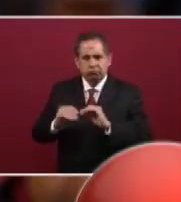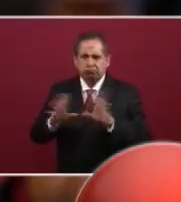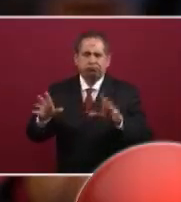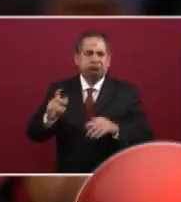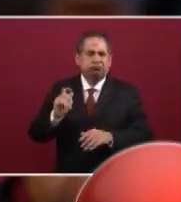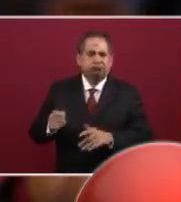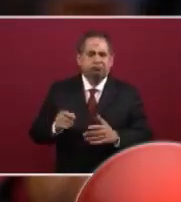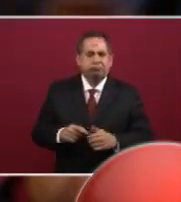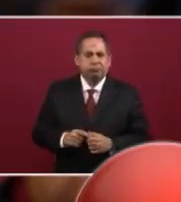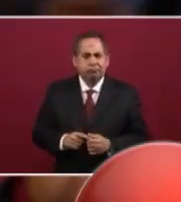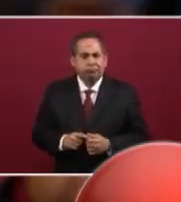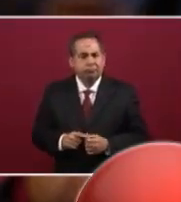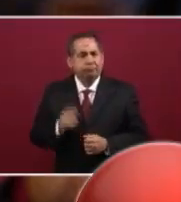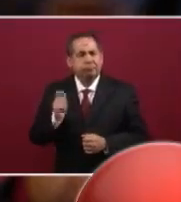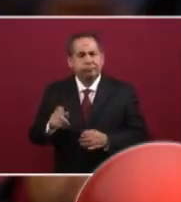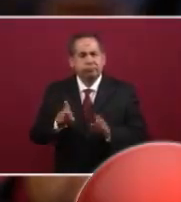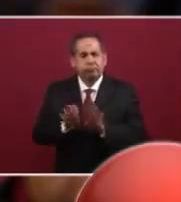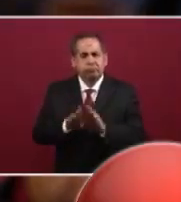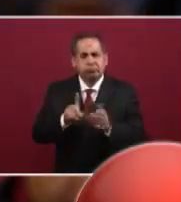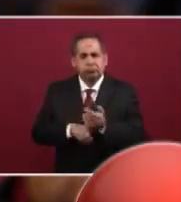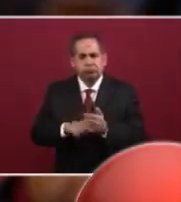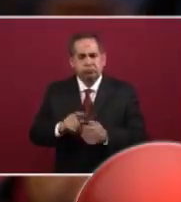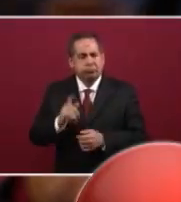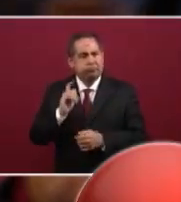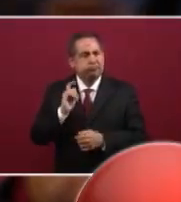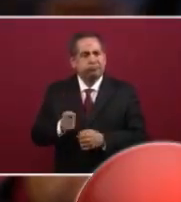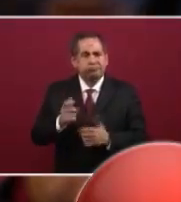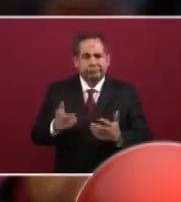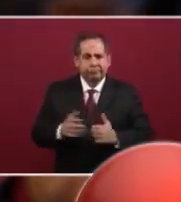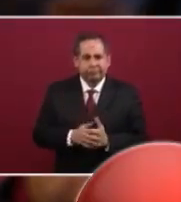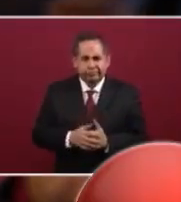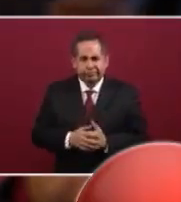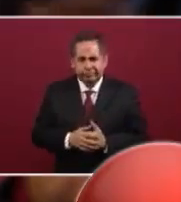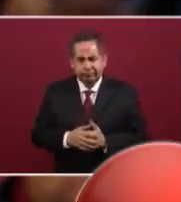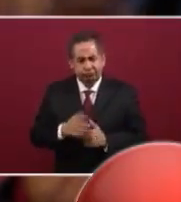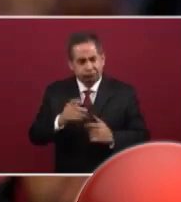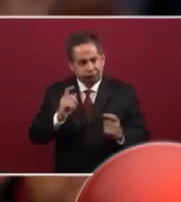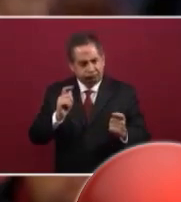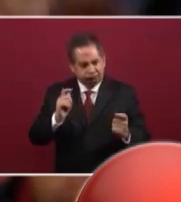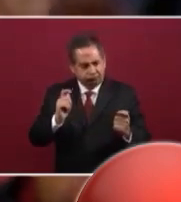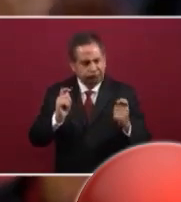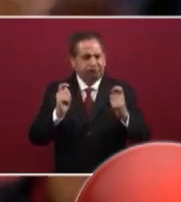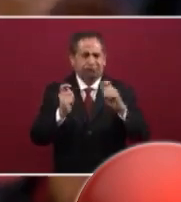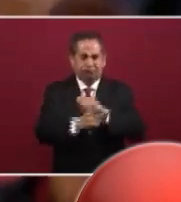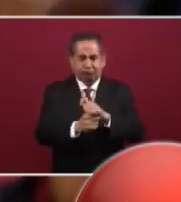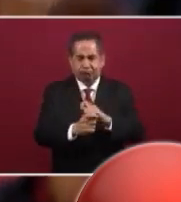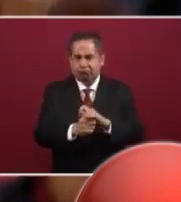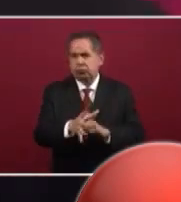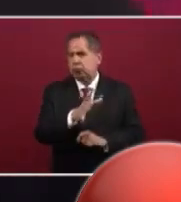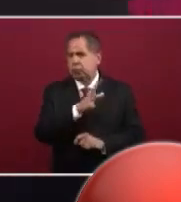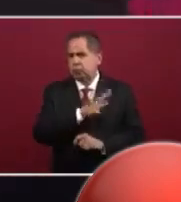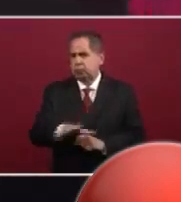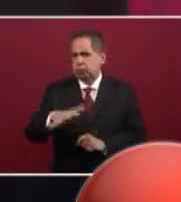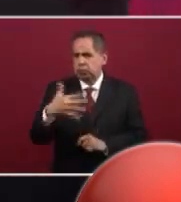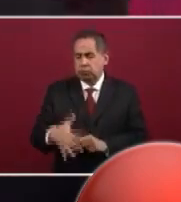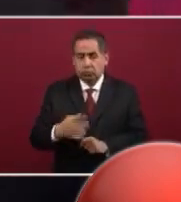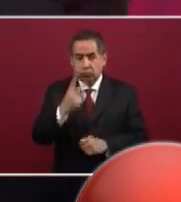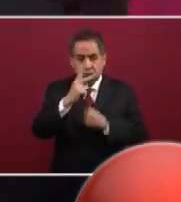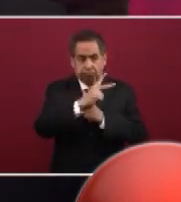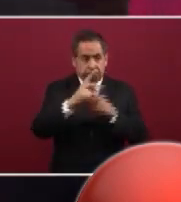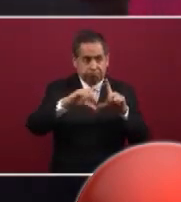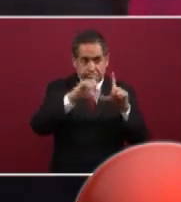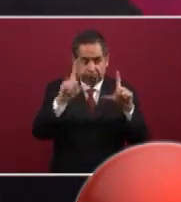lo extraordinario de lo que significa la gran transformación, cambiar la forma de pensar de un